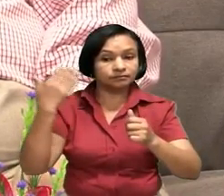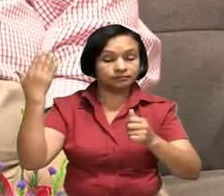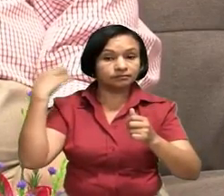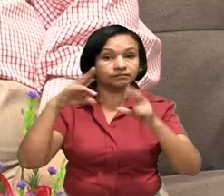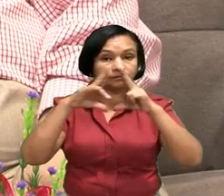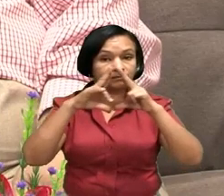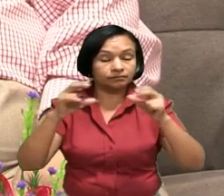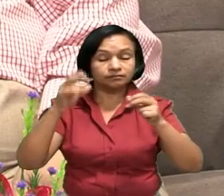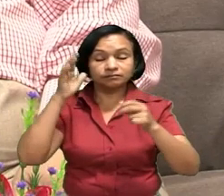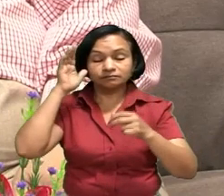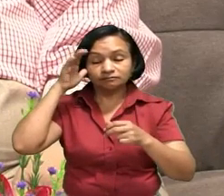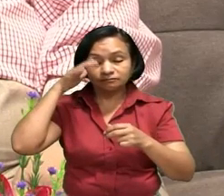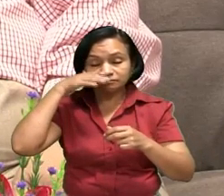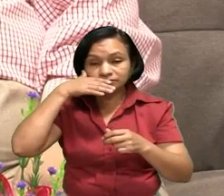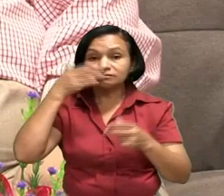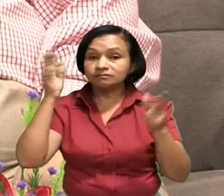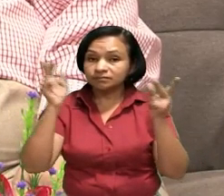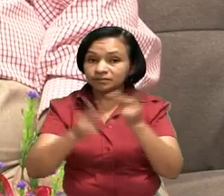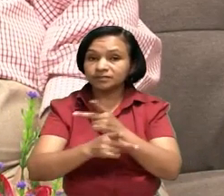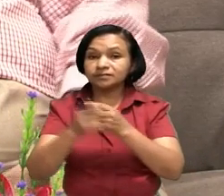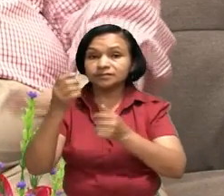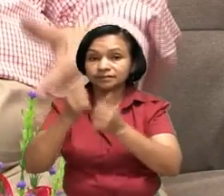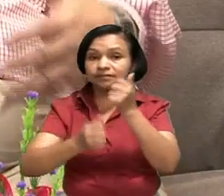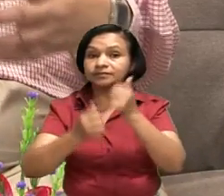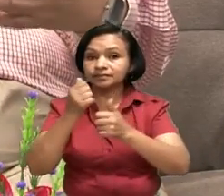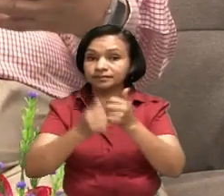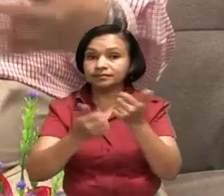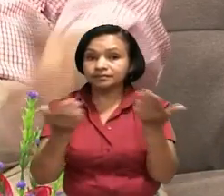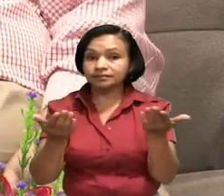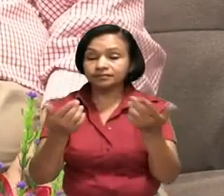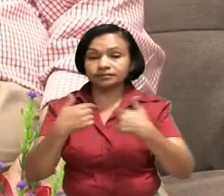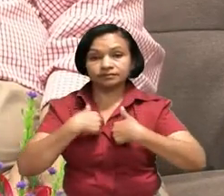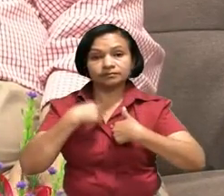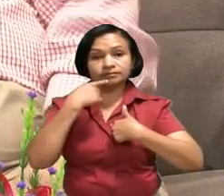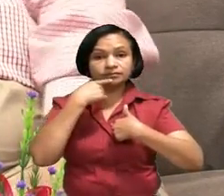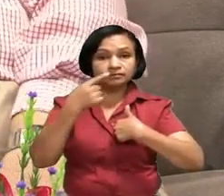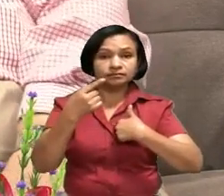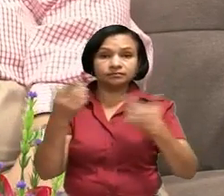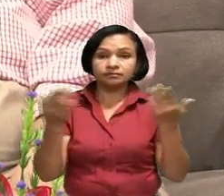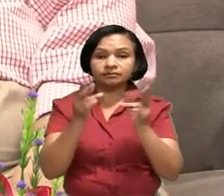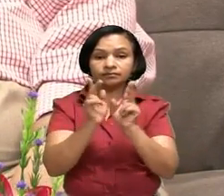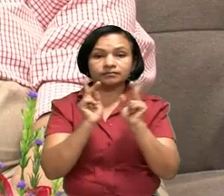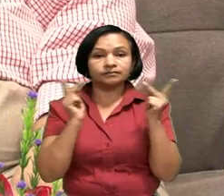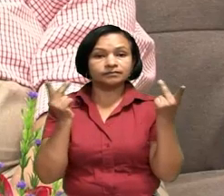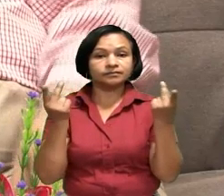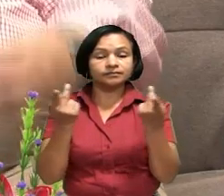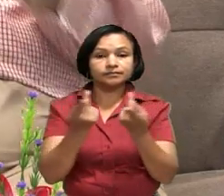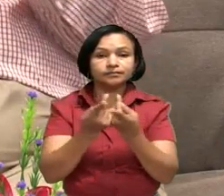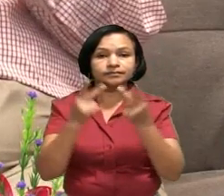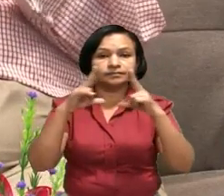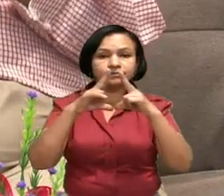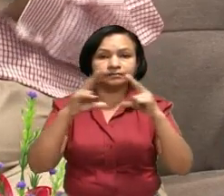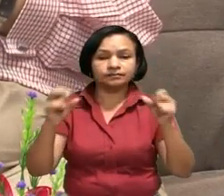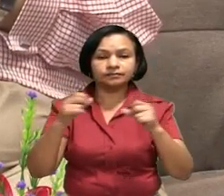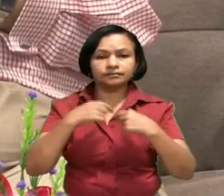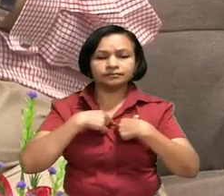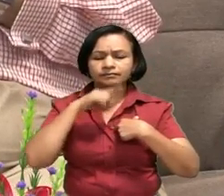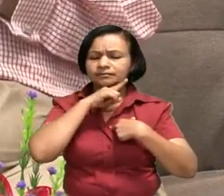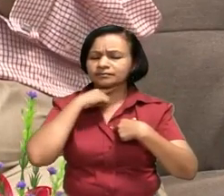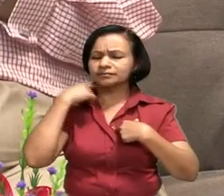tristes y lamentables pero digo yo el pueblo de nicaragua cada vez me convenzo